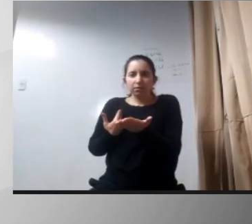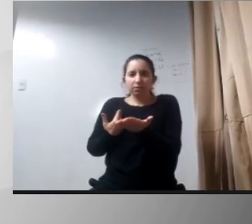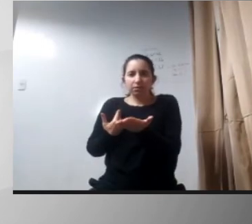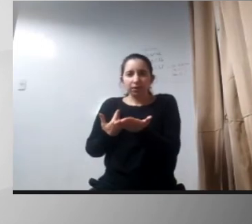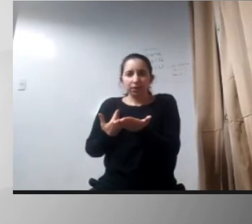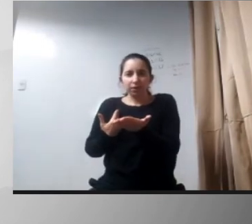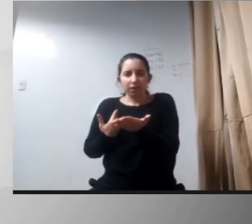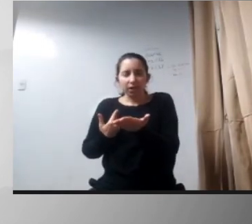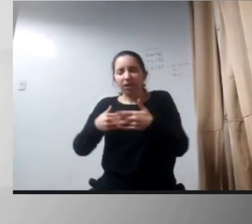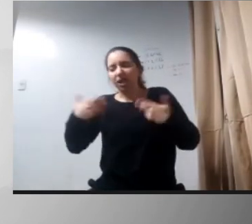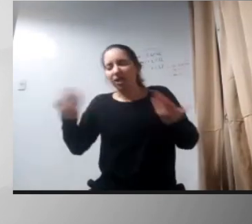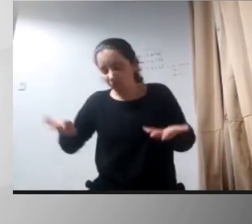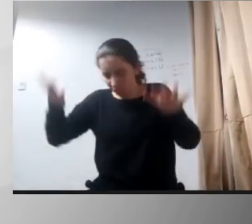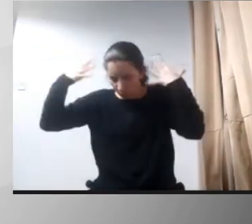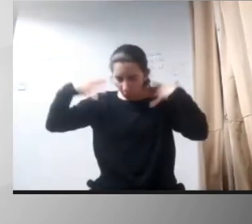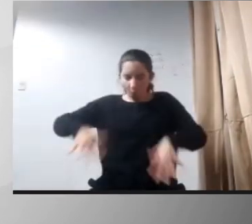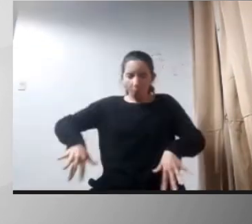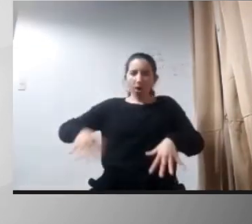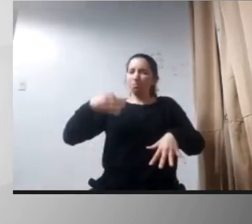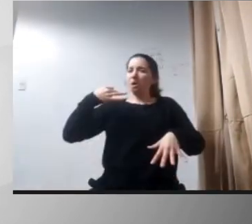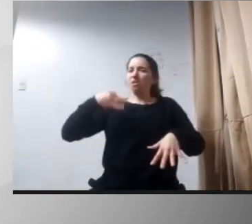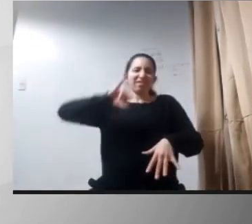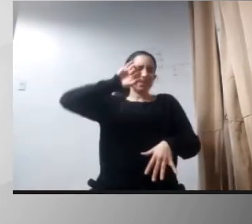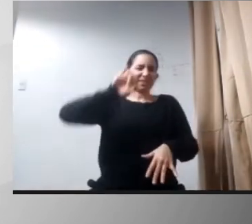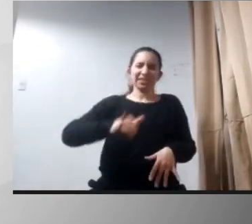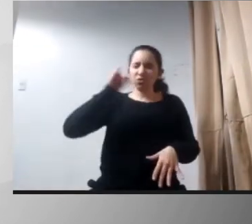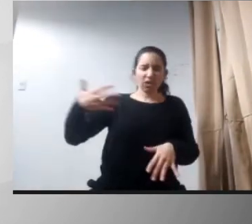y deberían ser abortables,